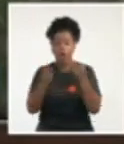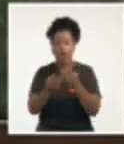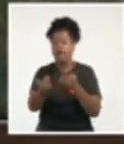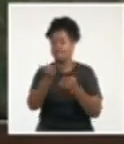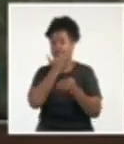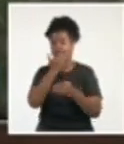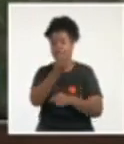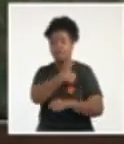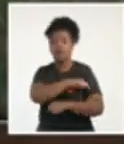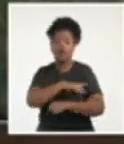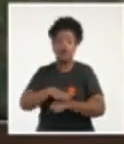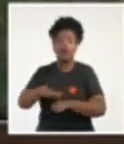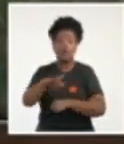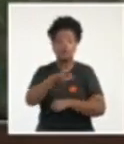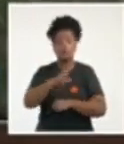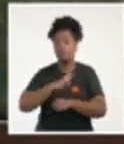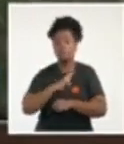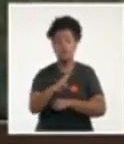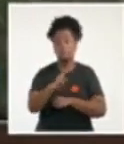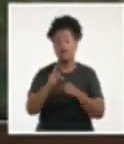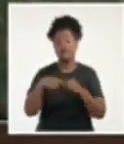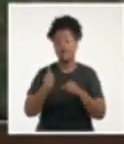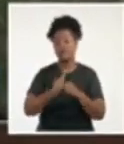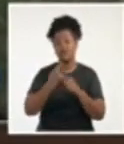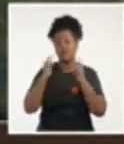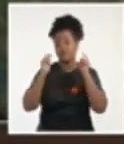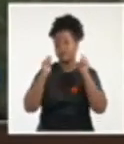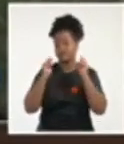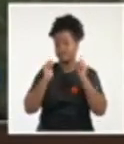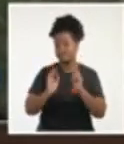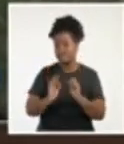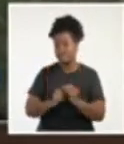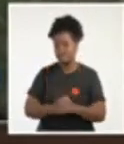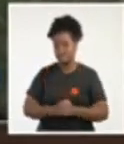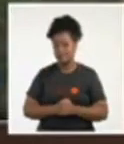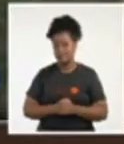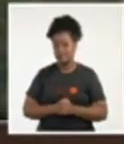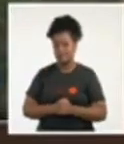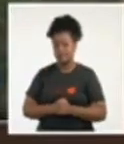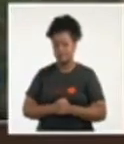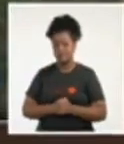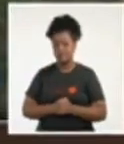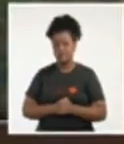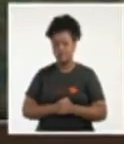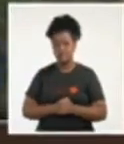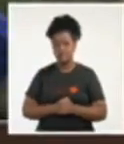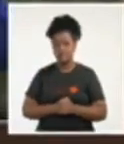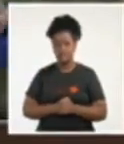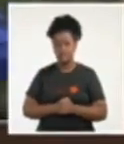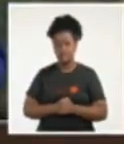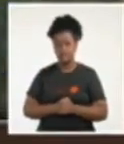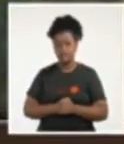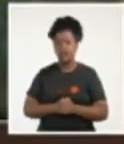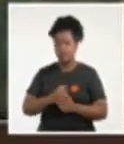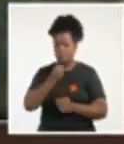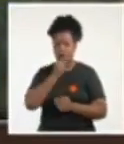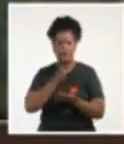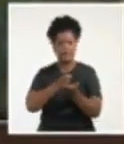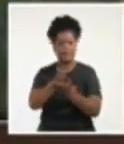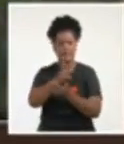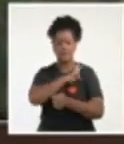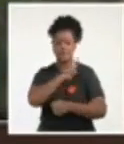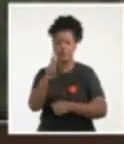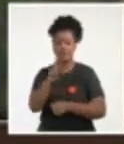Y han tenido la respuesta que merecían. Han tenido la respuesta que merecían. Y van a seguir teniendo esa respuesta, como la han tenido en